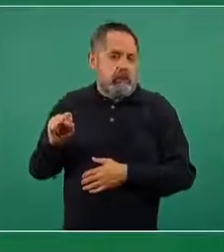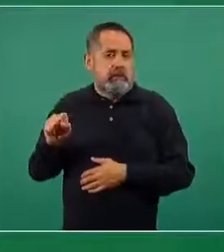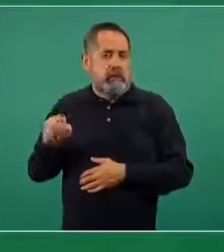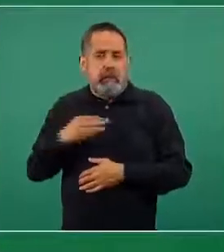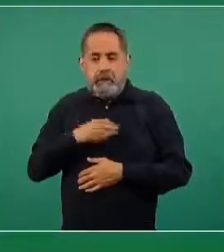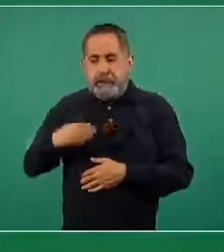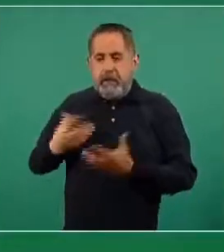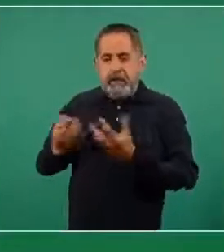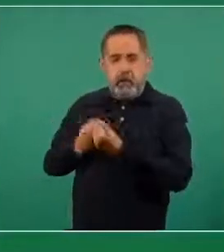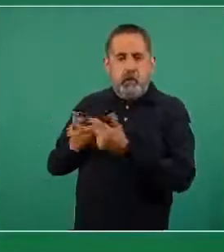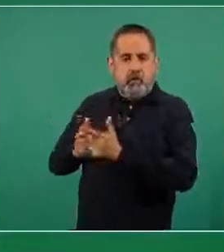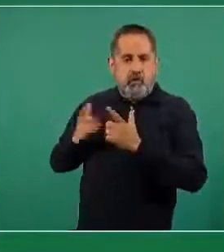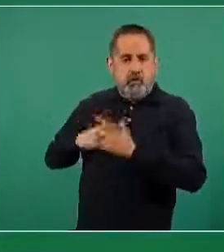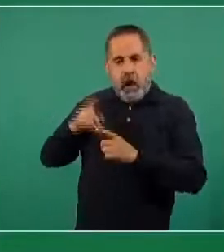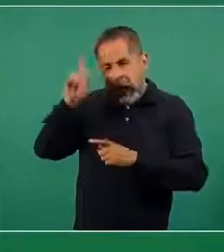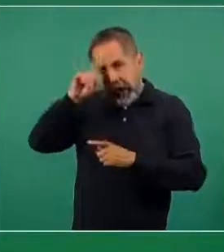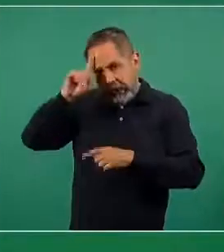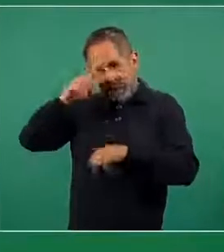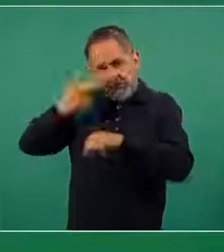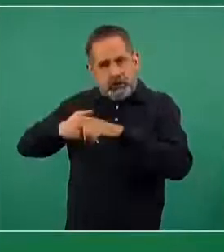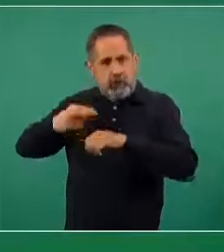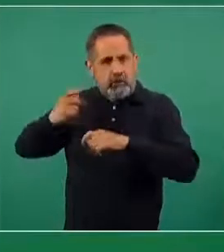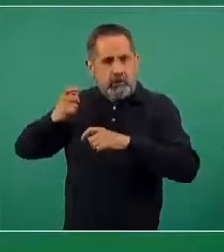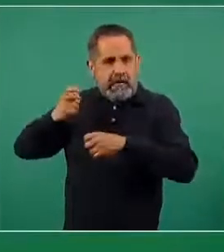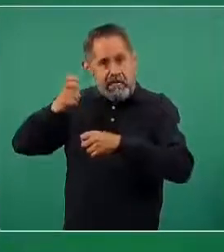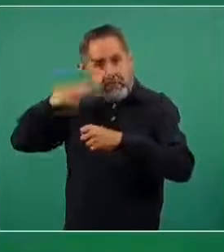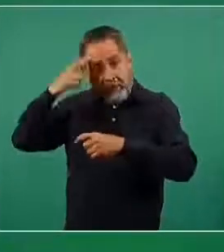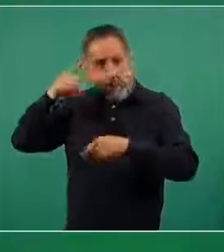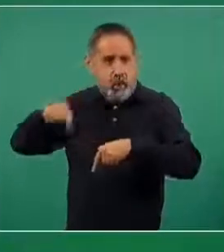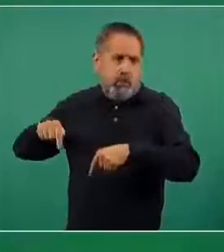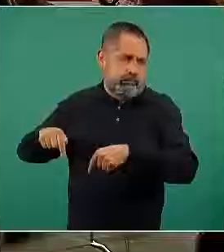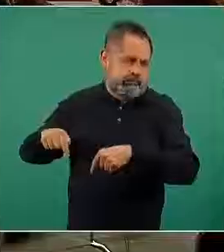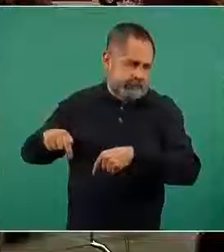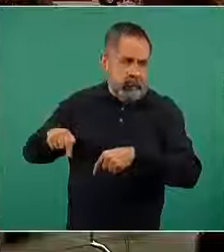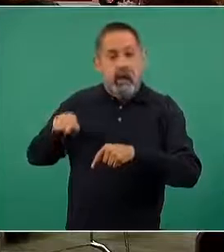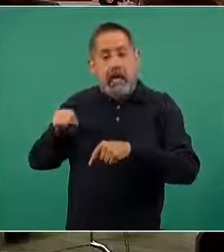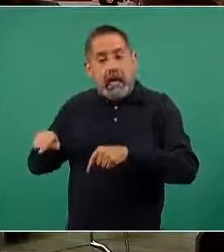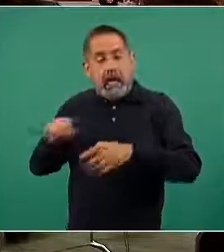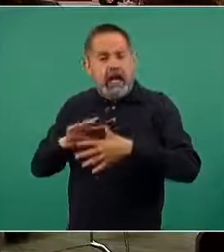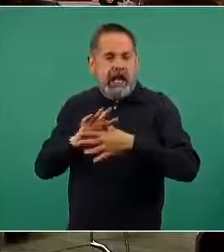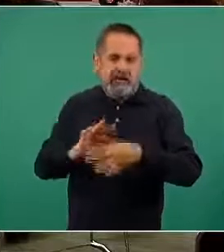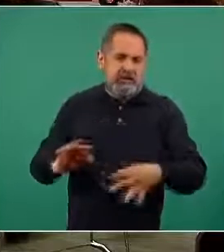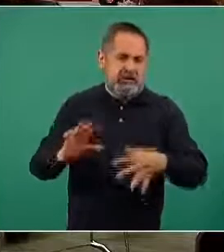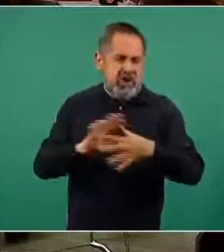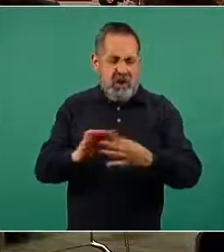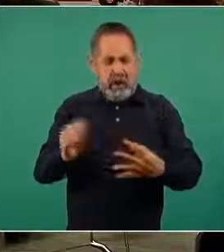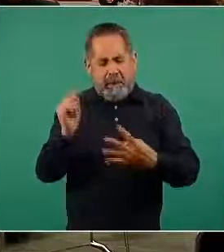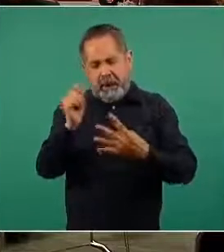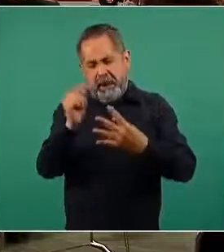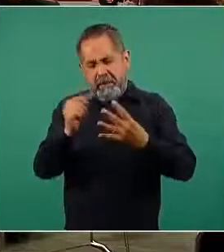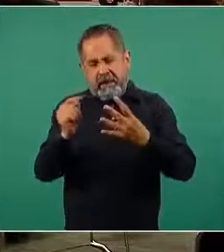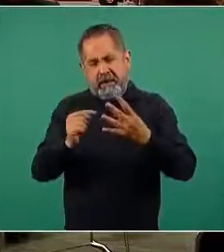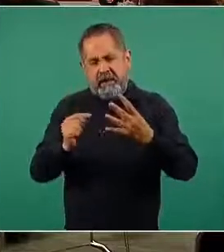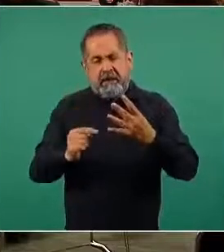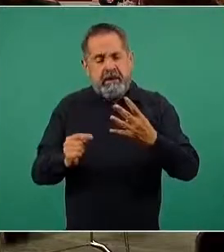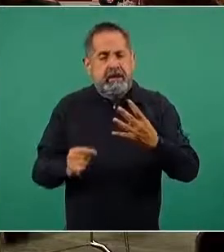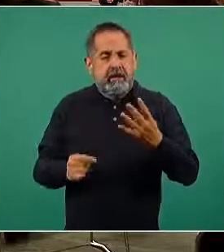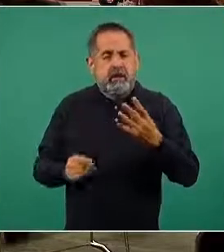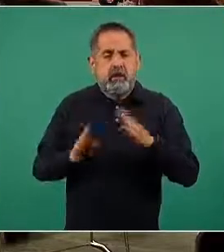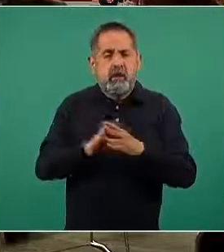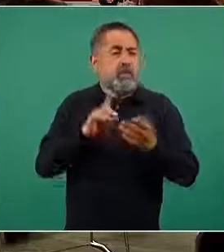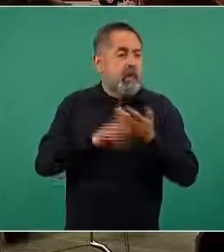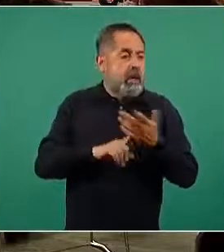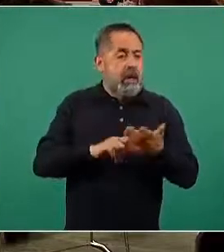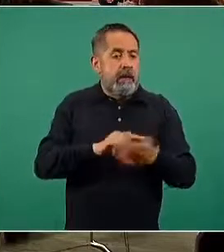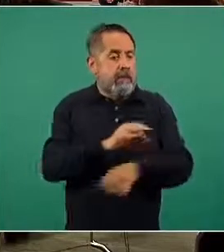destacado de nuestro Grupo Técnico Asesor de Vacunación en México, explicó varios de los elementos que tienen que ver con el riesgo de